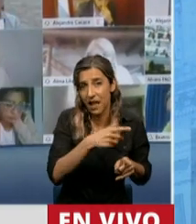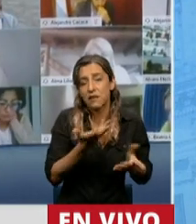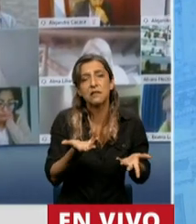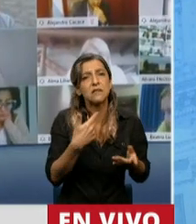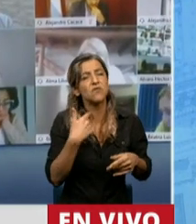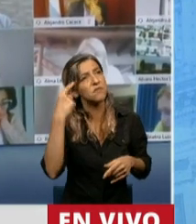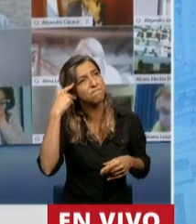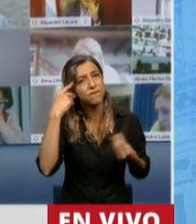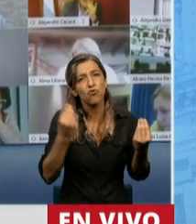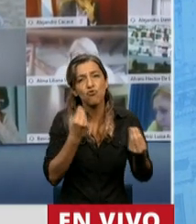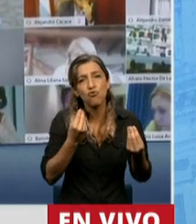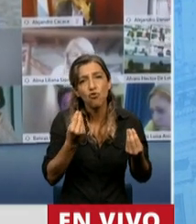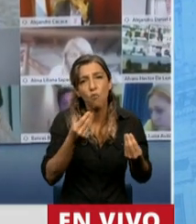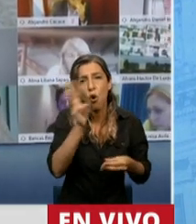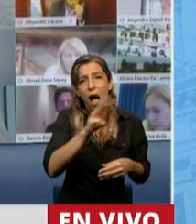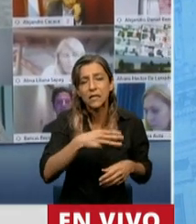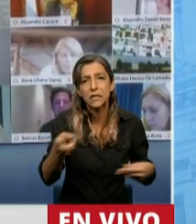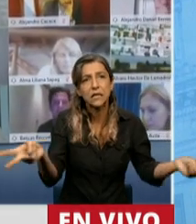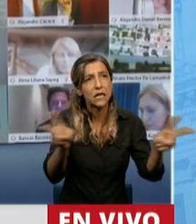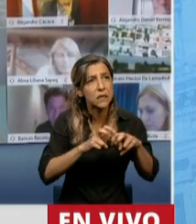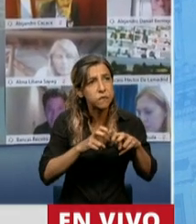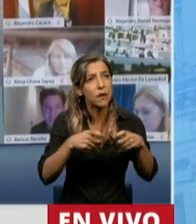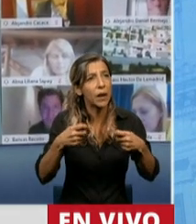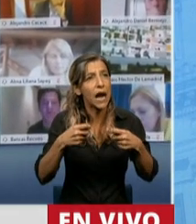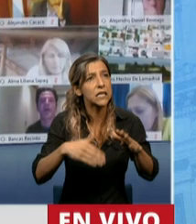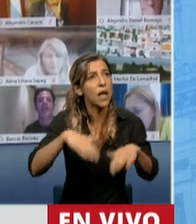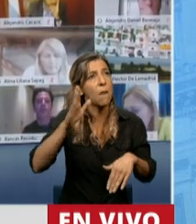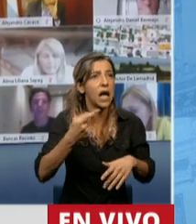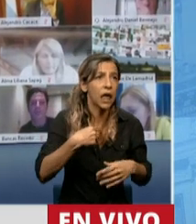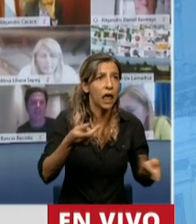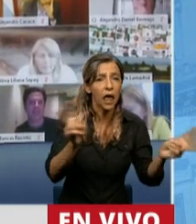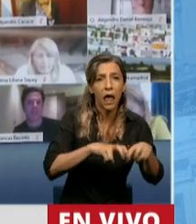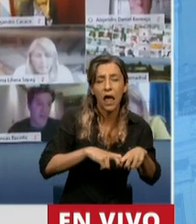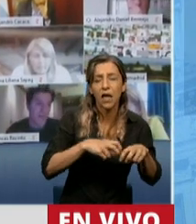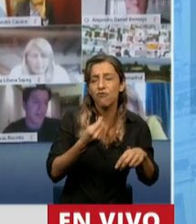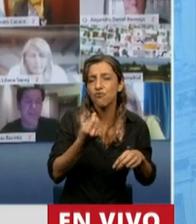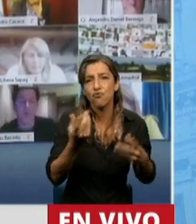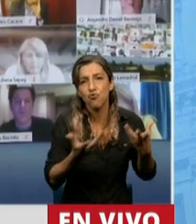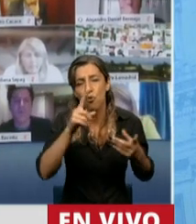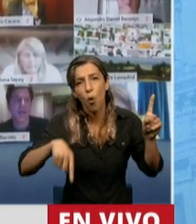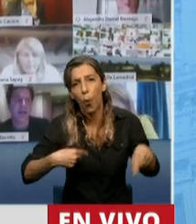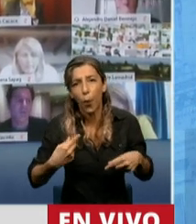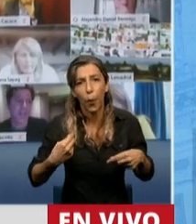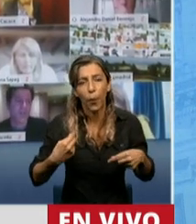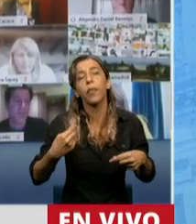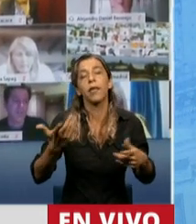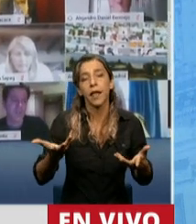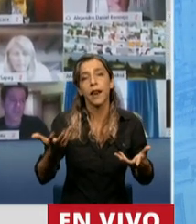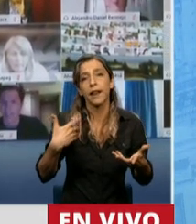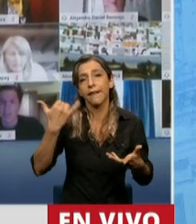preguntarse quién generó ese déficit de ansés el cual heredó el presidente ma obviamente hubo una combinación de factores en gran